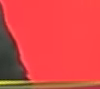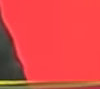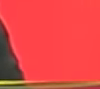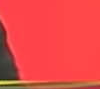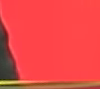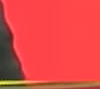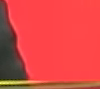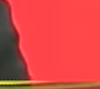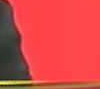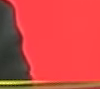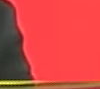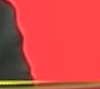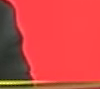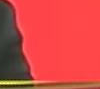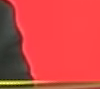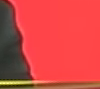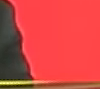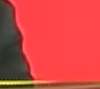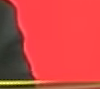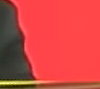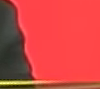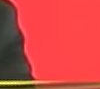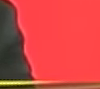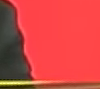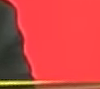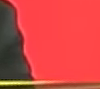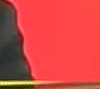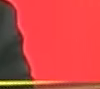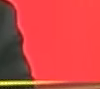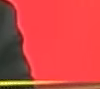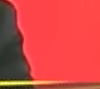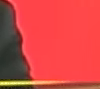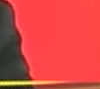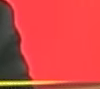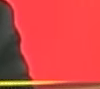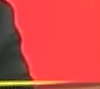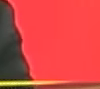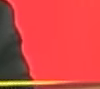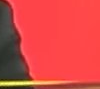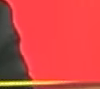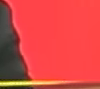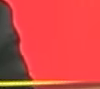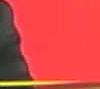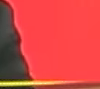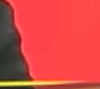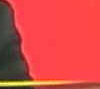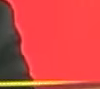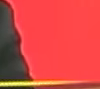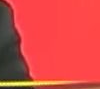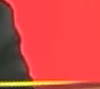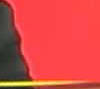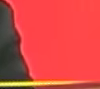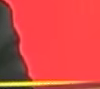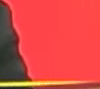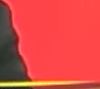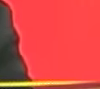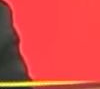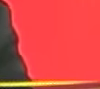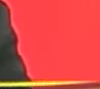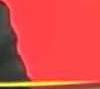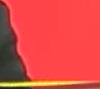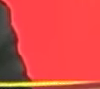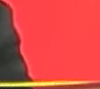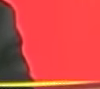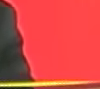TSP tenemos mucho que aportar para la edificación de nuestro orden mundial multipolar, justo, equitativo